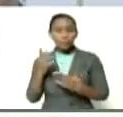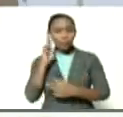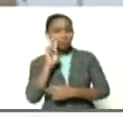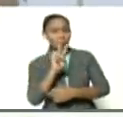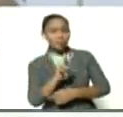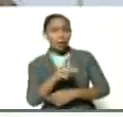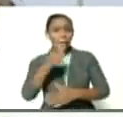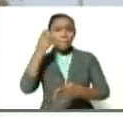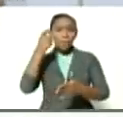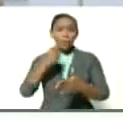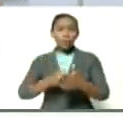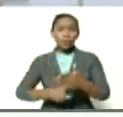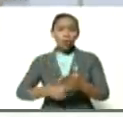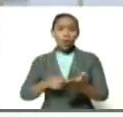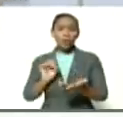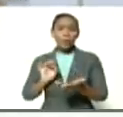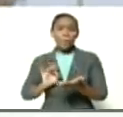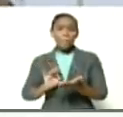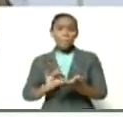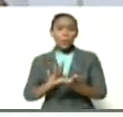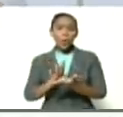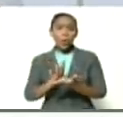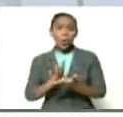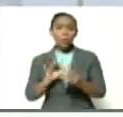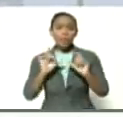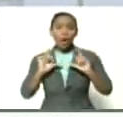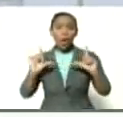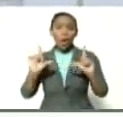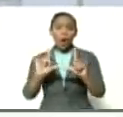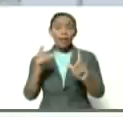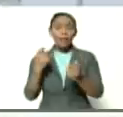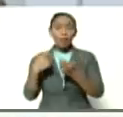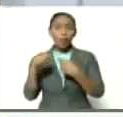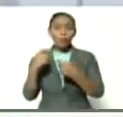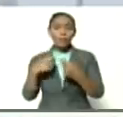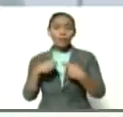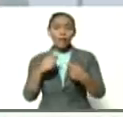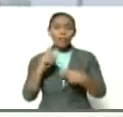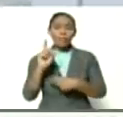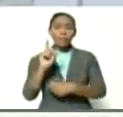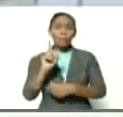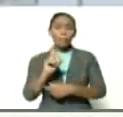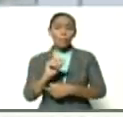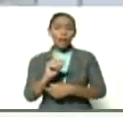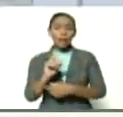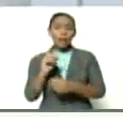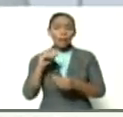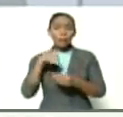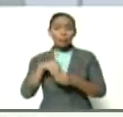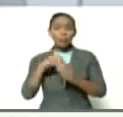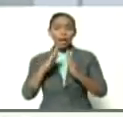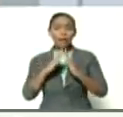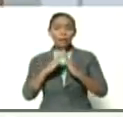la prohibición de desalojo de locales comerciales y también residencial. Están prohibidos